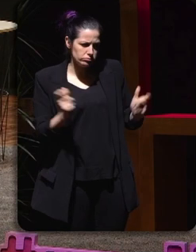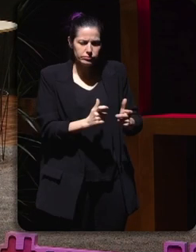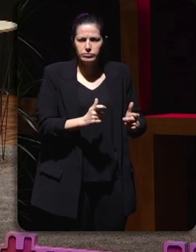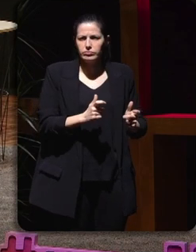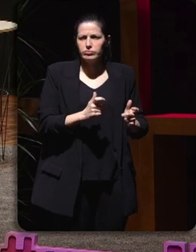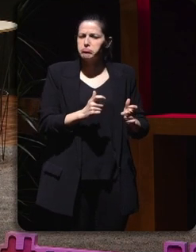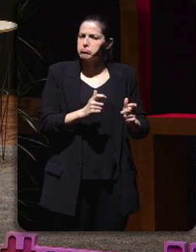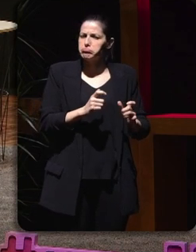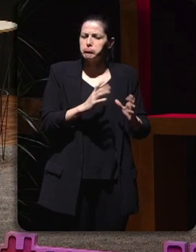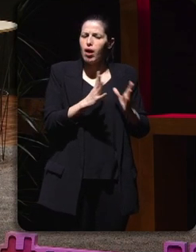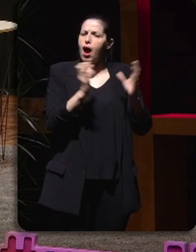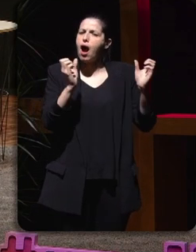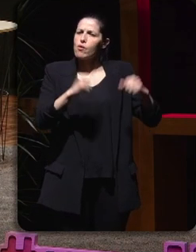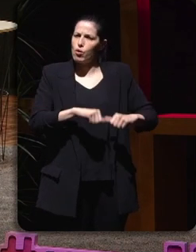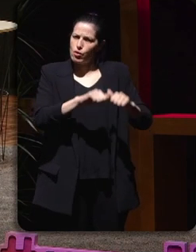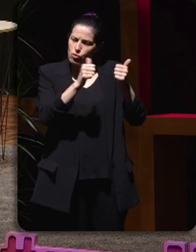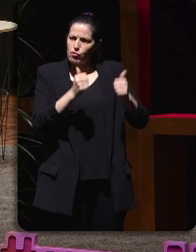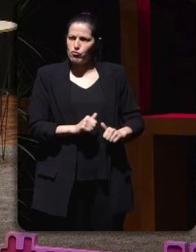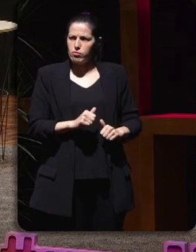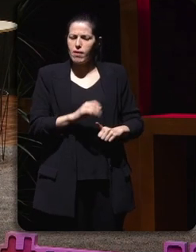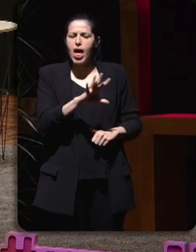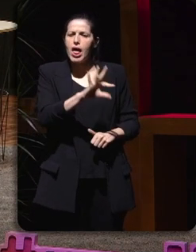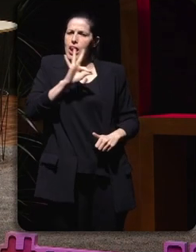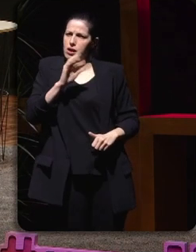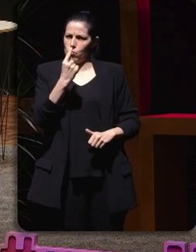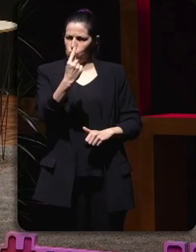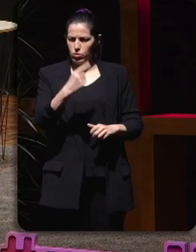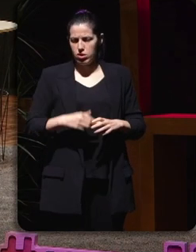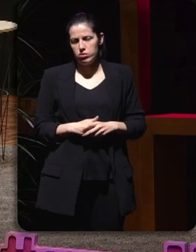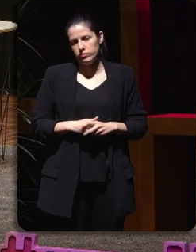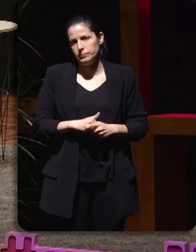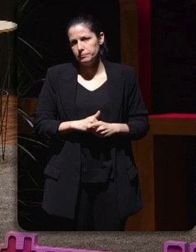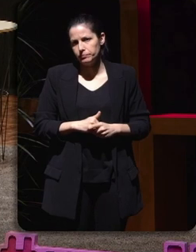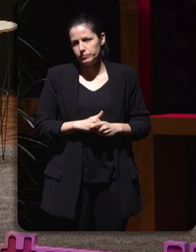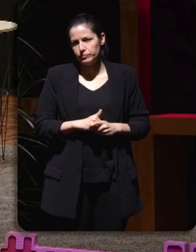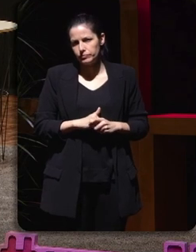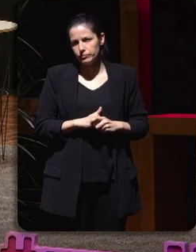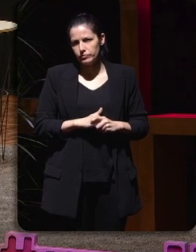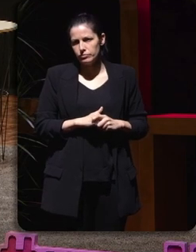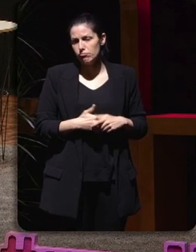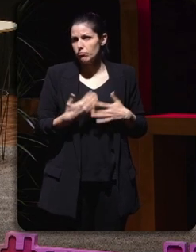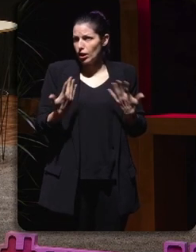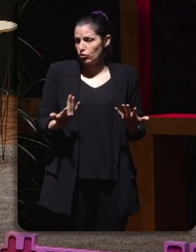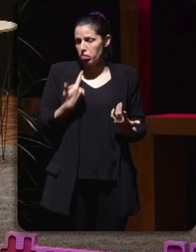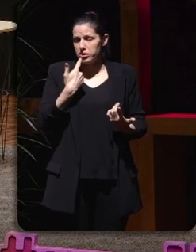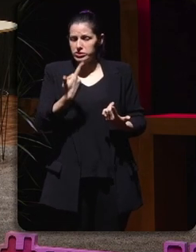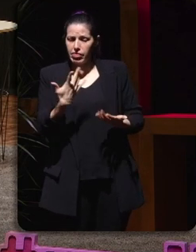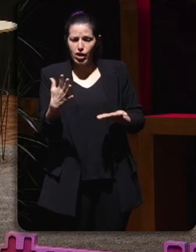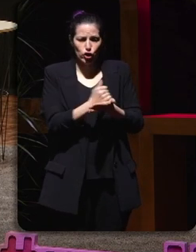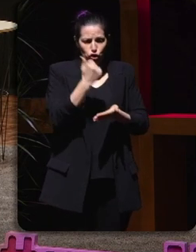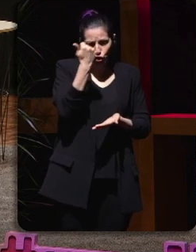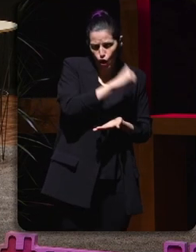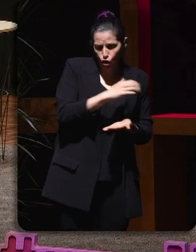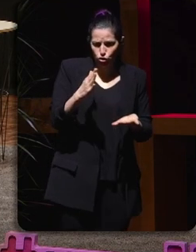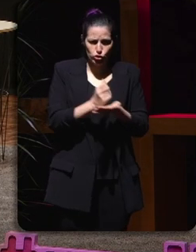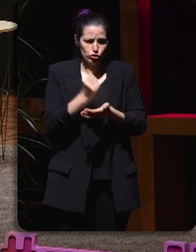convivían muchas maneras y entre todas han elegido una Así que si tú dices todos y todas y siempre